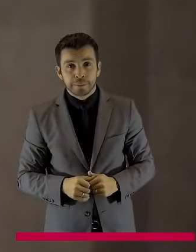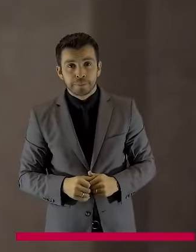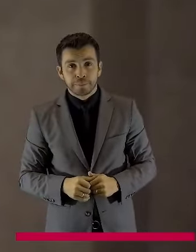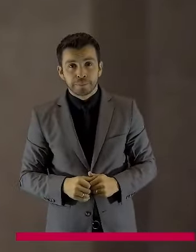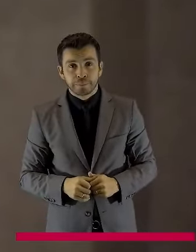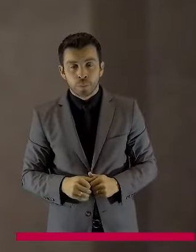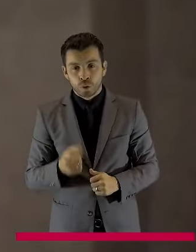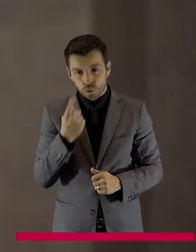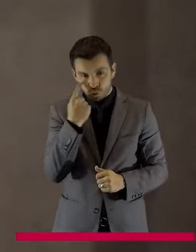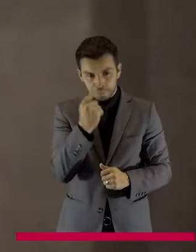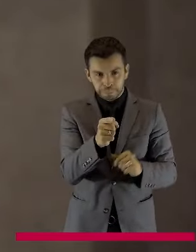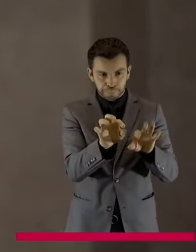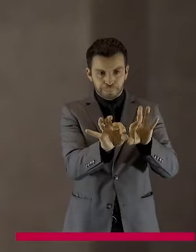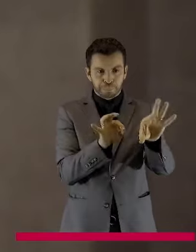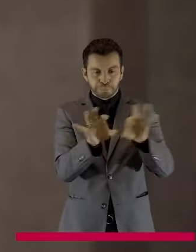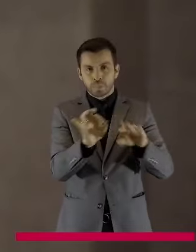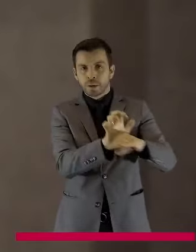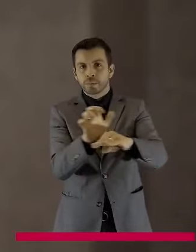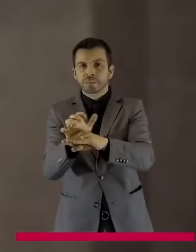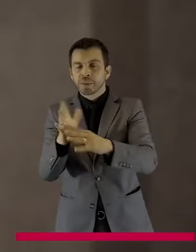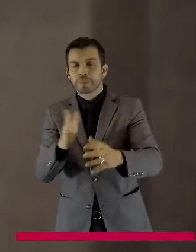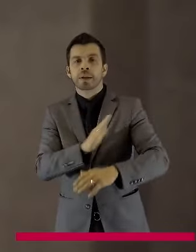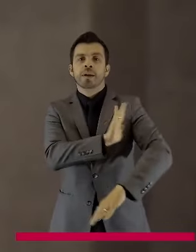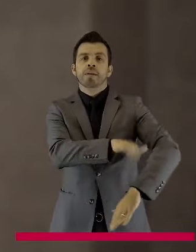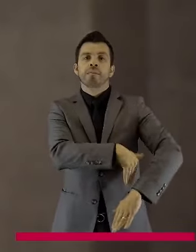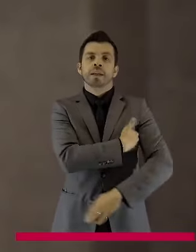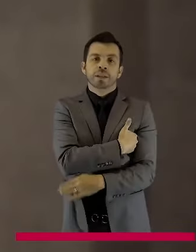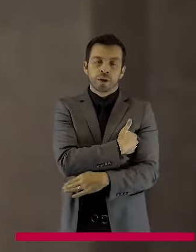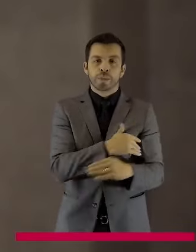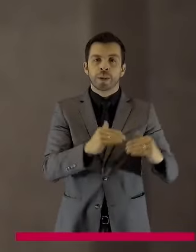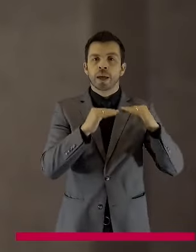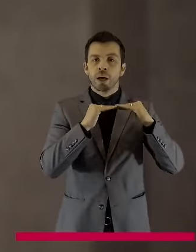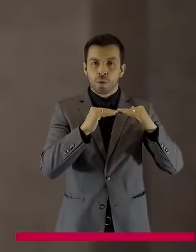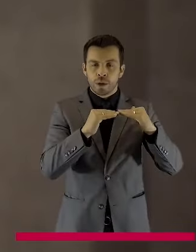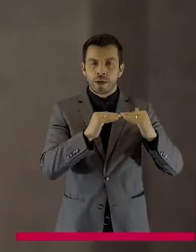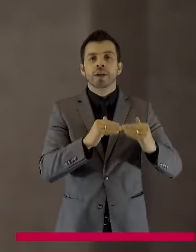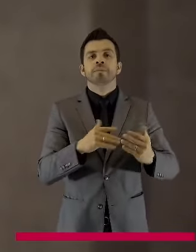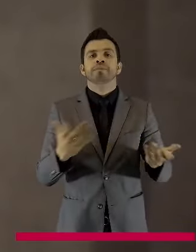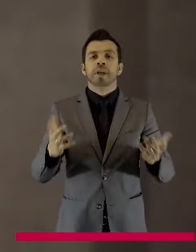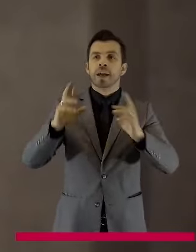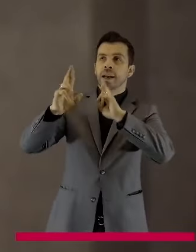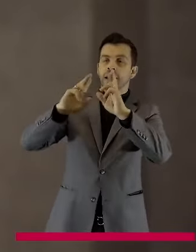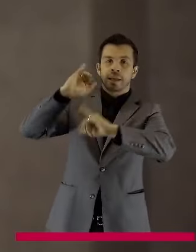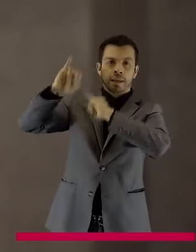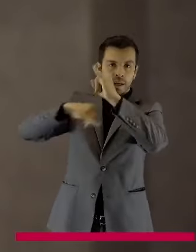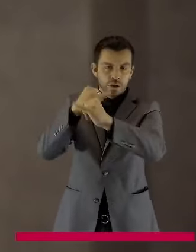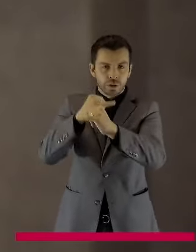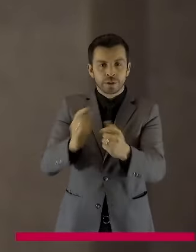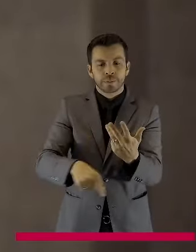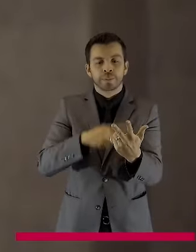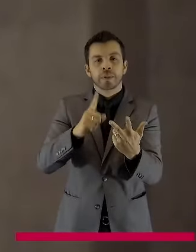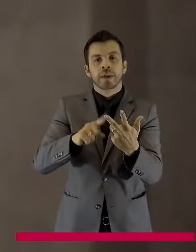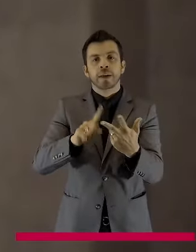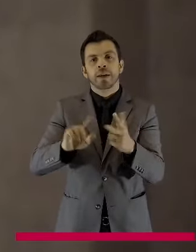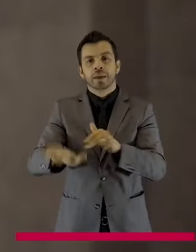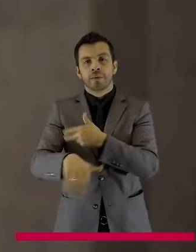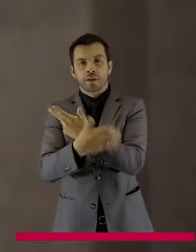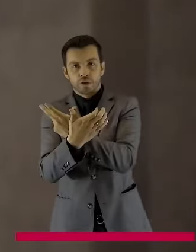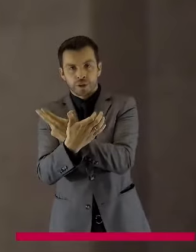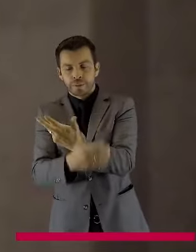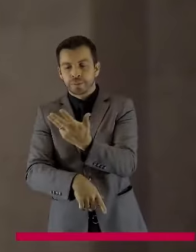Las voy a mencionar: los Ministerios de Igualdad, Relaciones Exteriores, Defensoría del